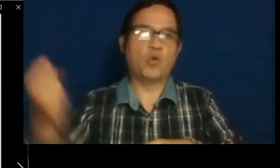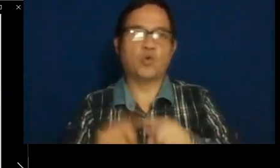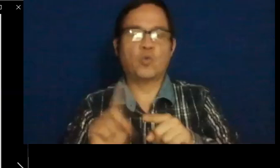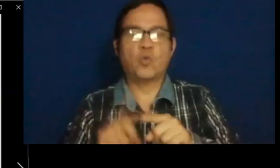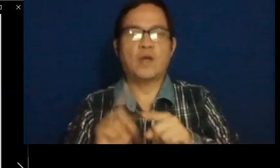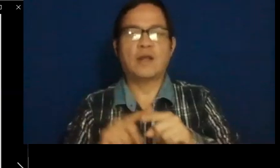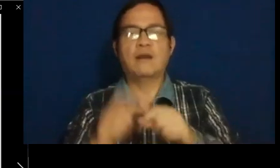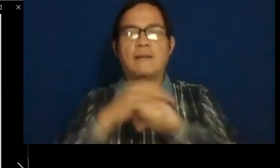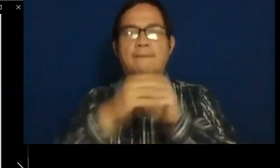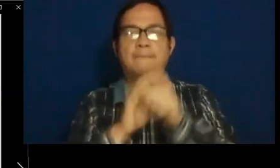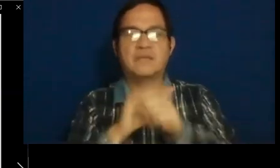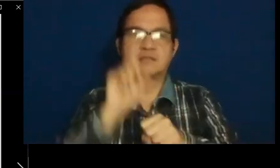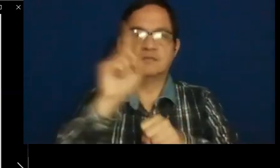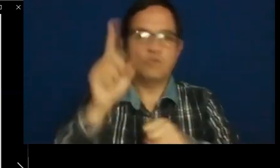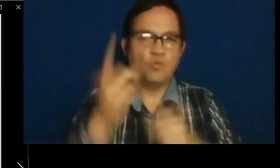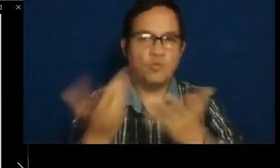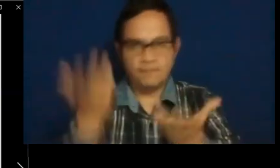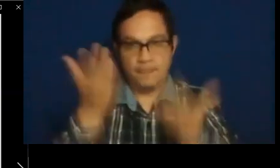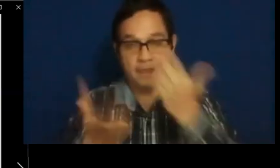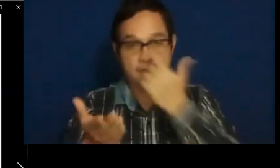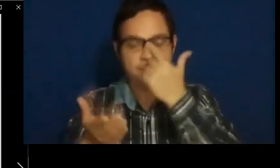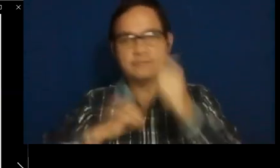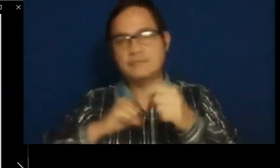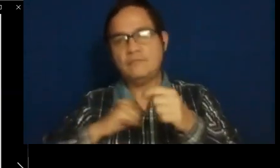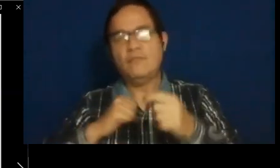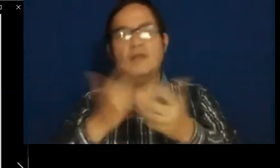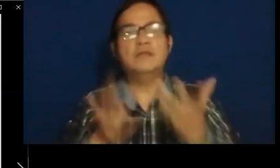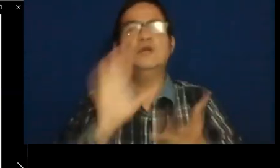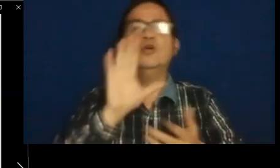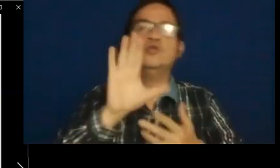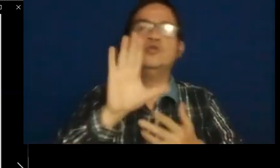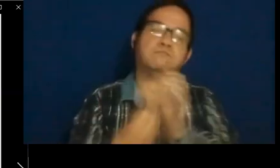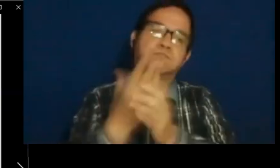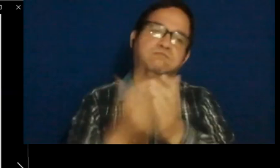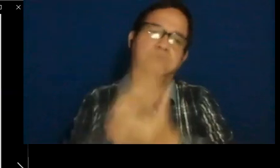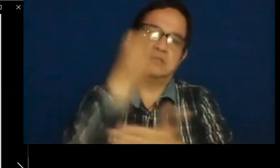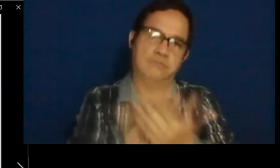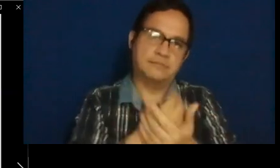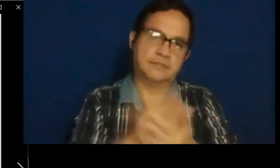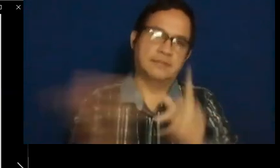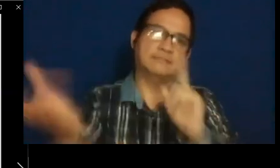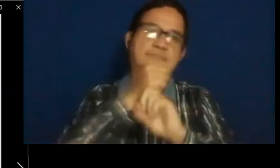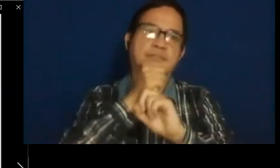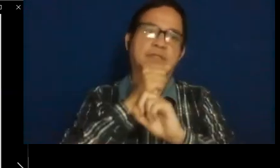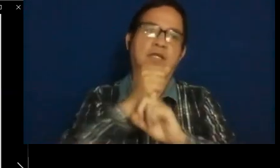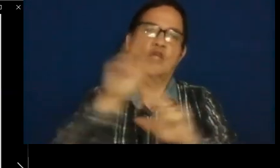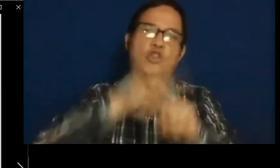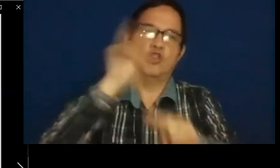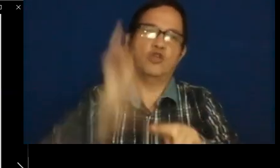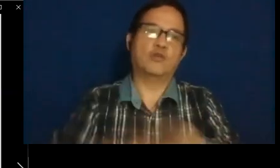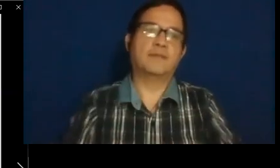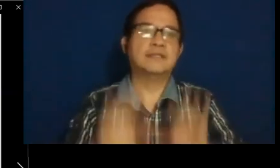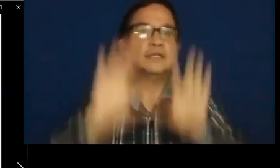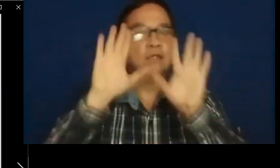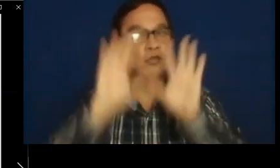dato, la masa 1 la tengo, el valor de la gravedad la tengo, y al obtener ese producto, entonces voy a encontrar el valor de la normal.